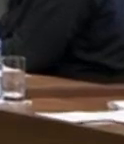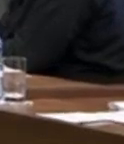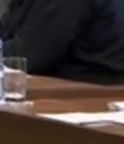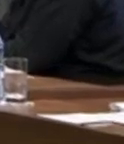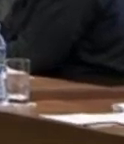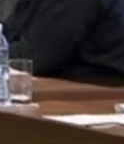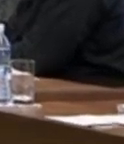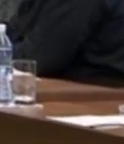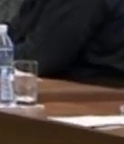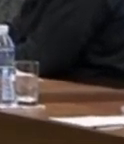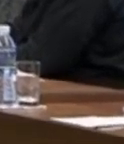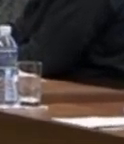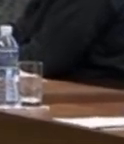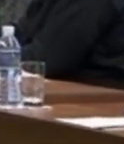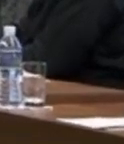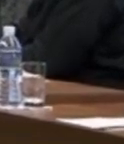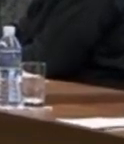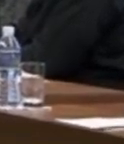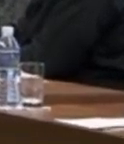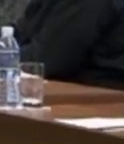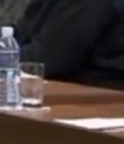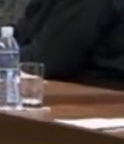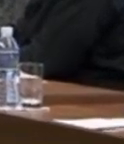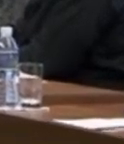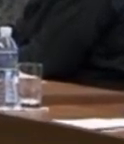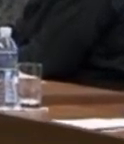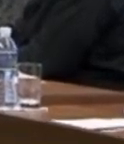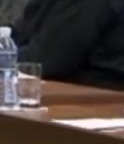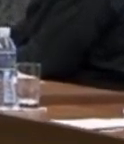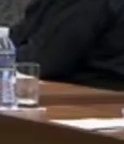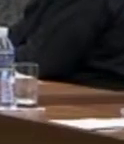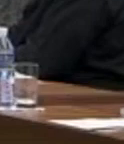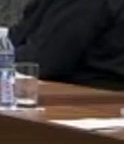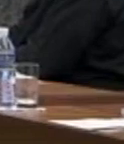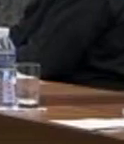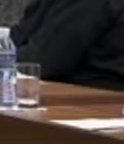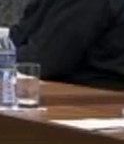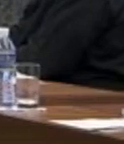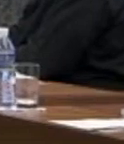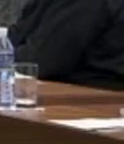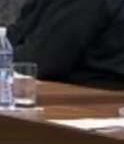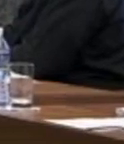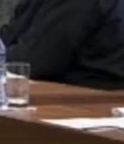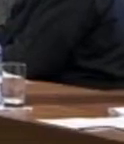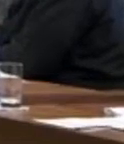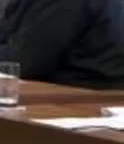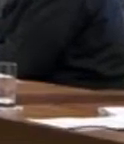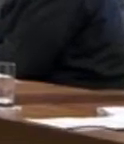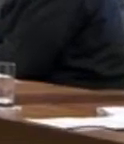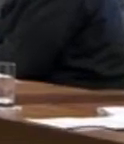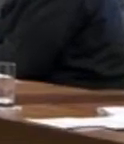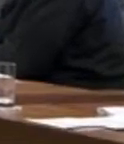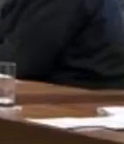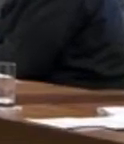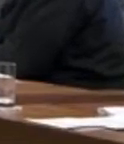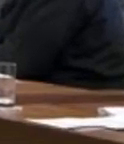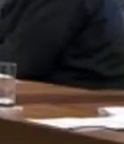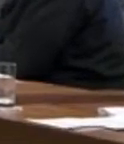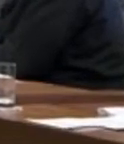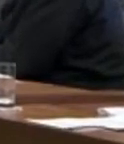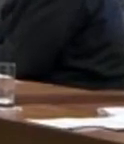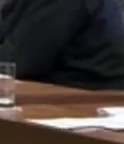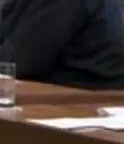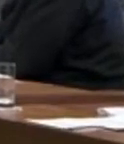honesta, desde la posición de solidaridad, desde la posición de apoyo, entendiendo que estamos en la etapa más compleja de esa pandemia, eso lo